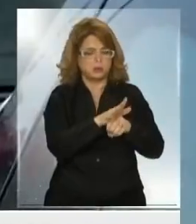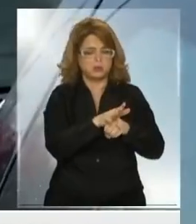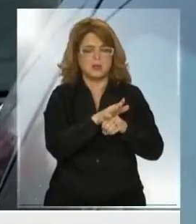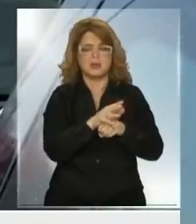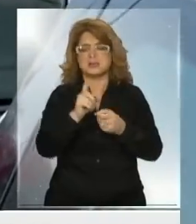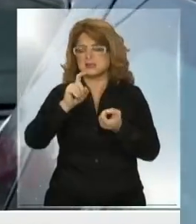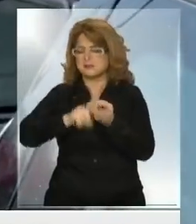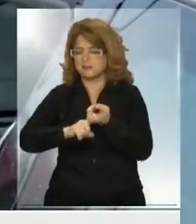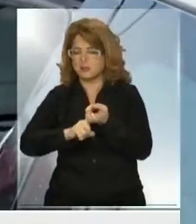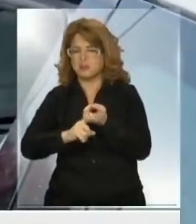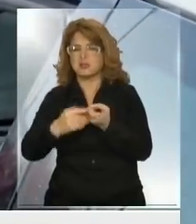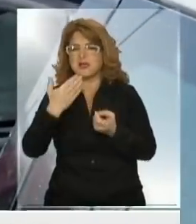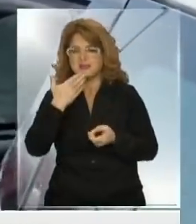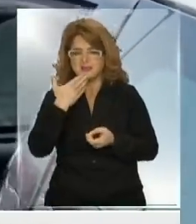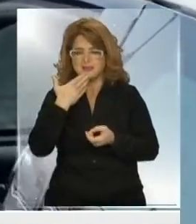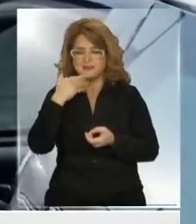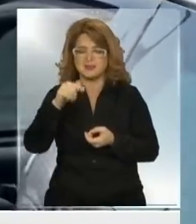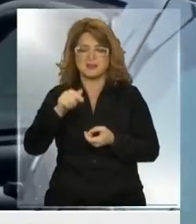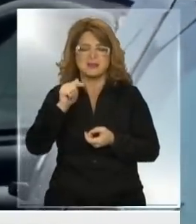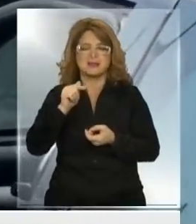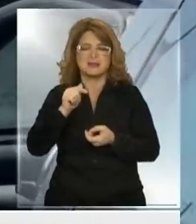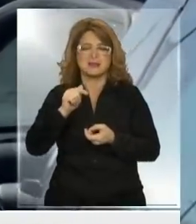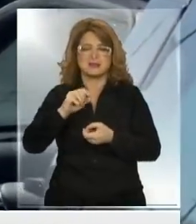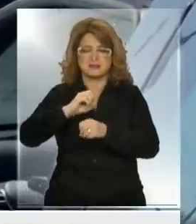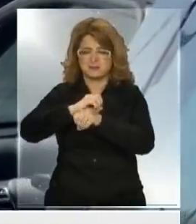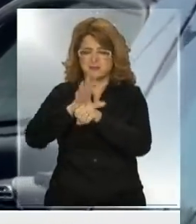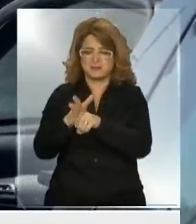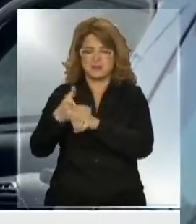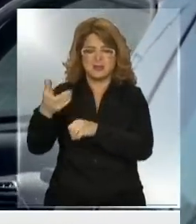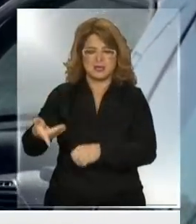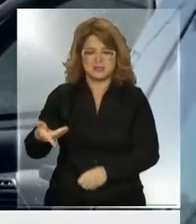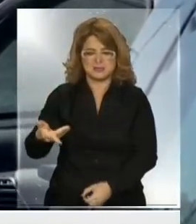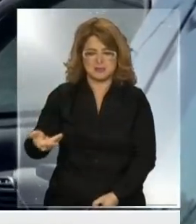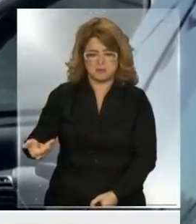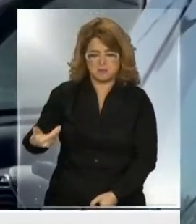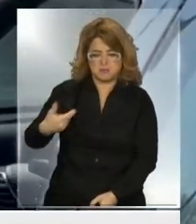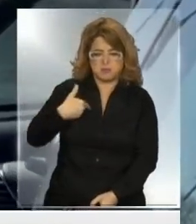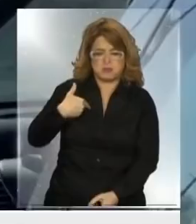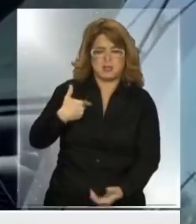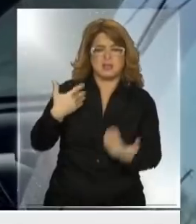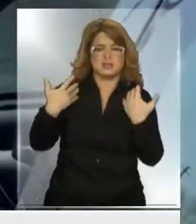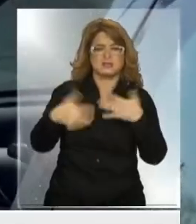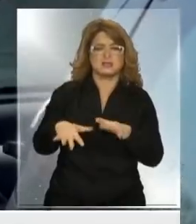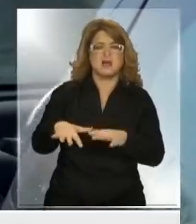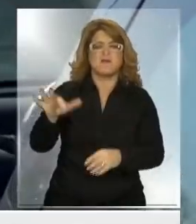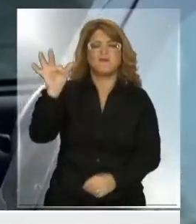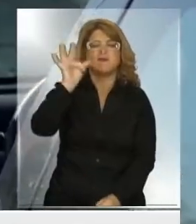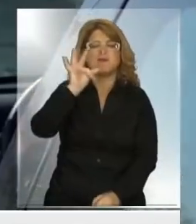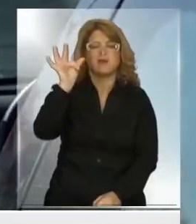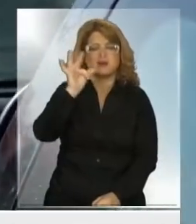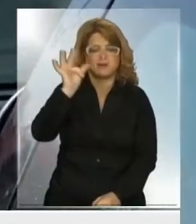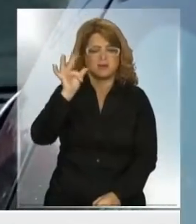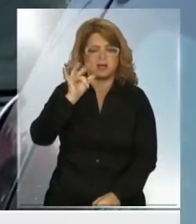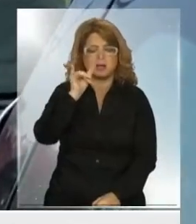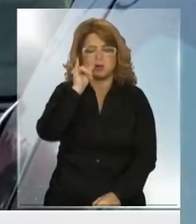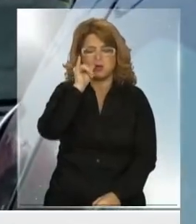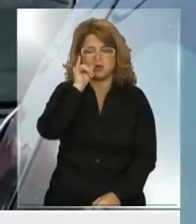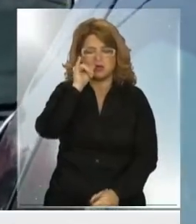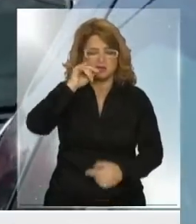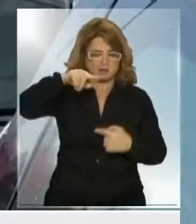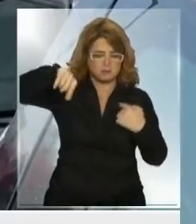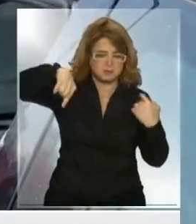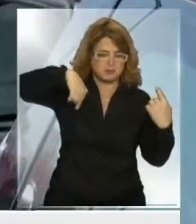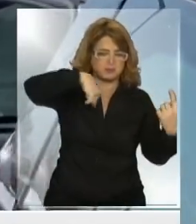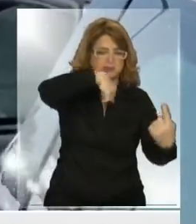luz a Giulia, su hija. Su caso reveló que el virus ya circulaba en febrero por Italia. La forma como